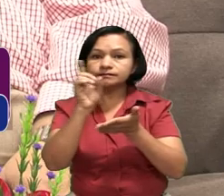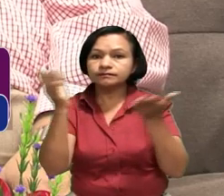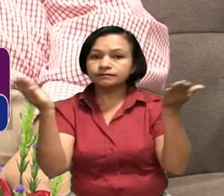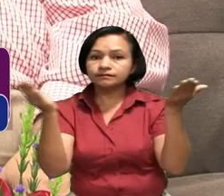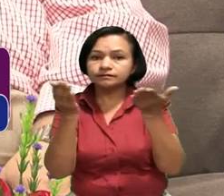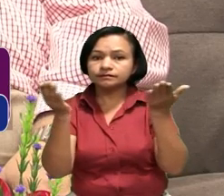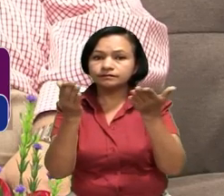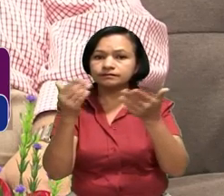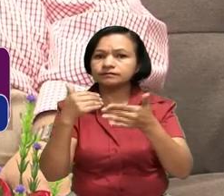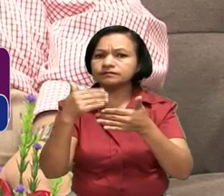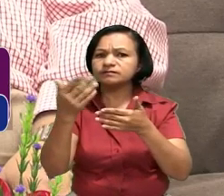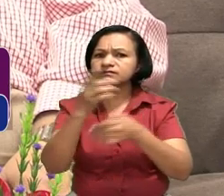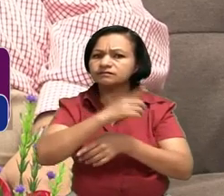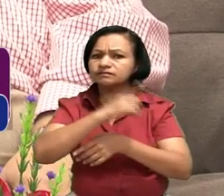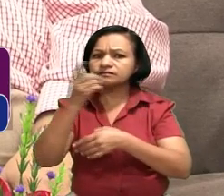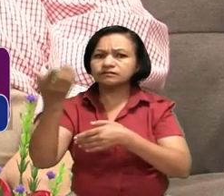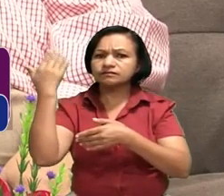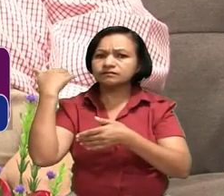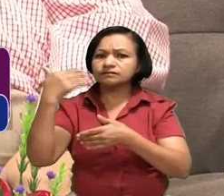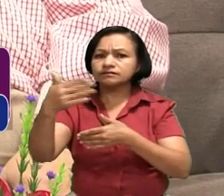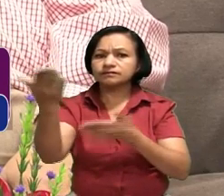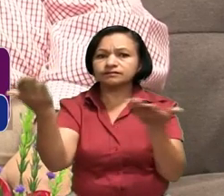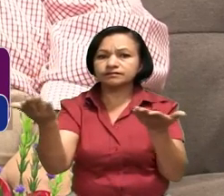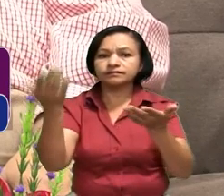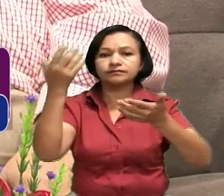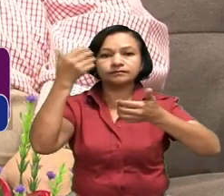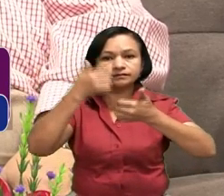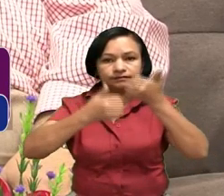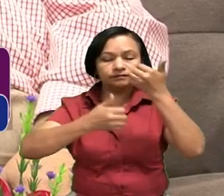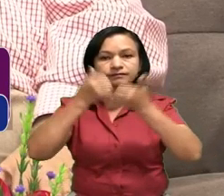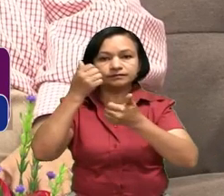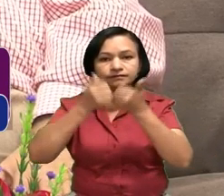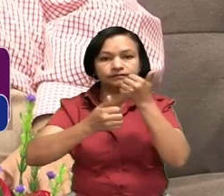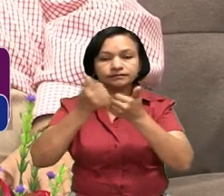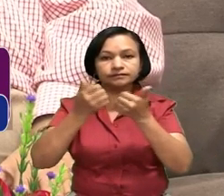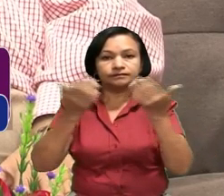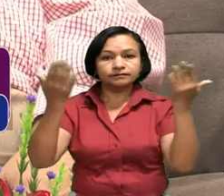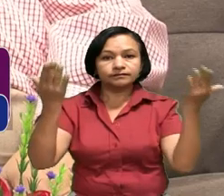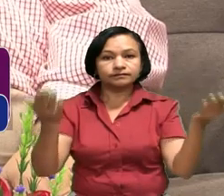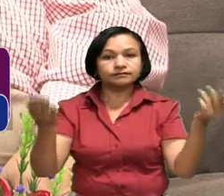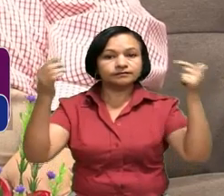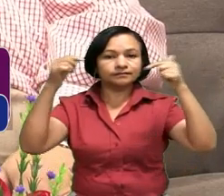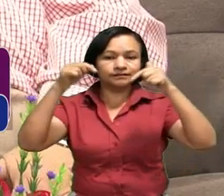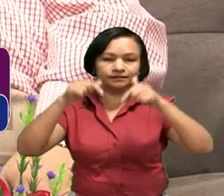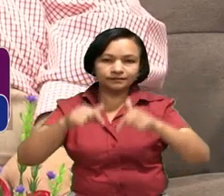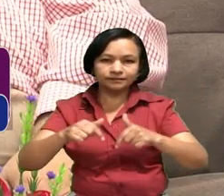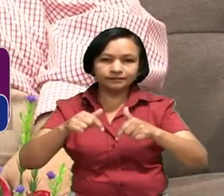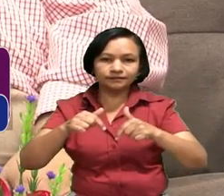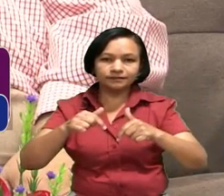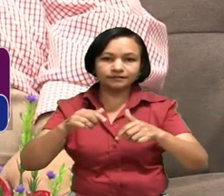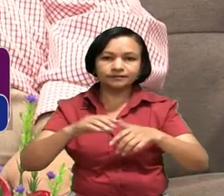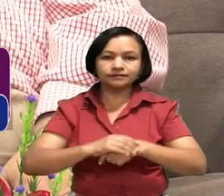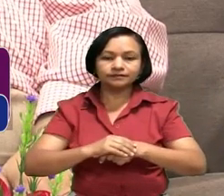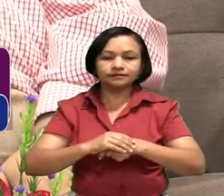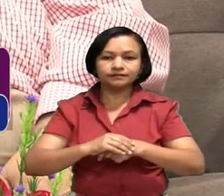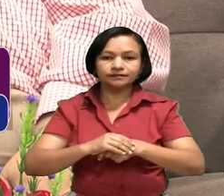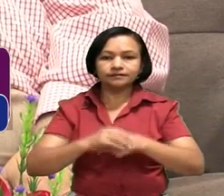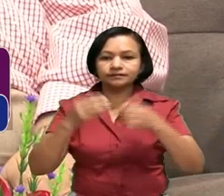cuándo el problema es que también ahora en él en el medio